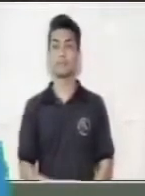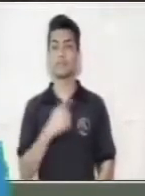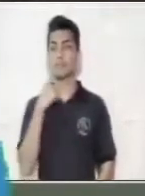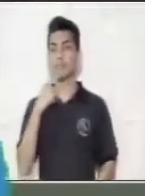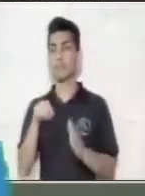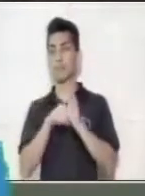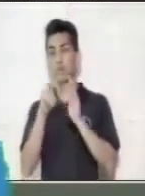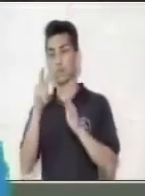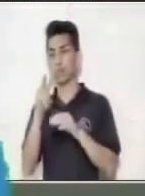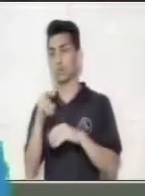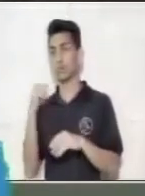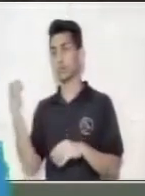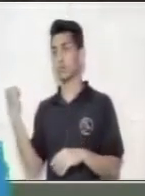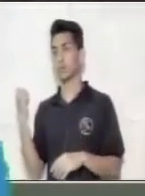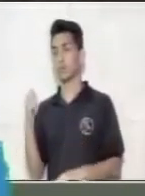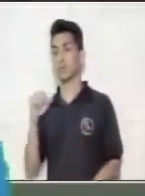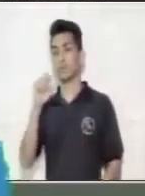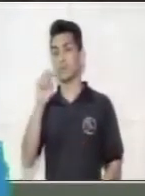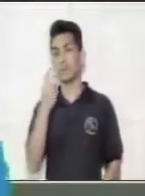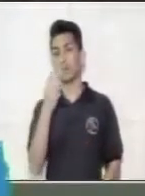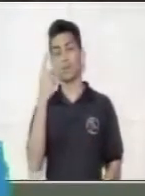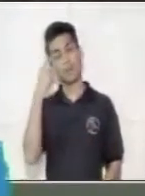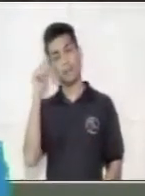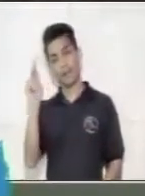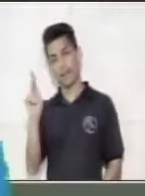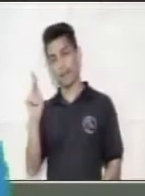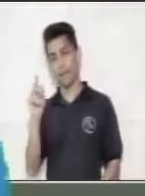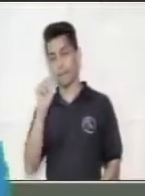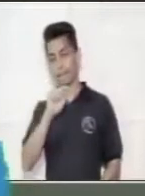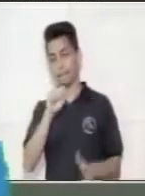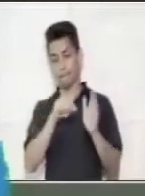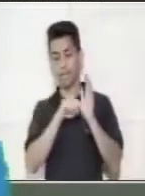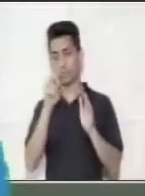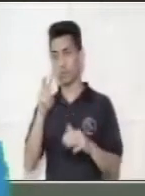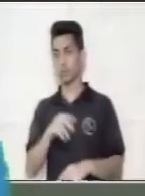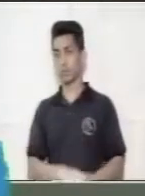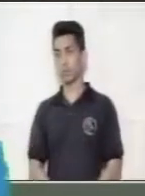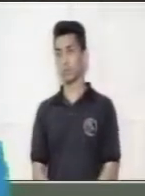2, y menos 2 para Y.